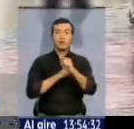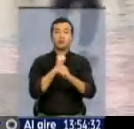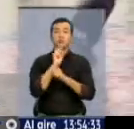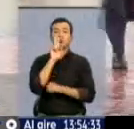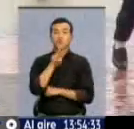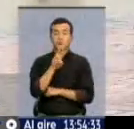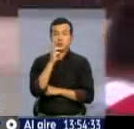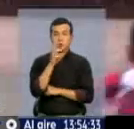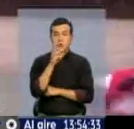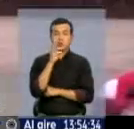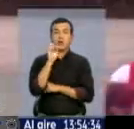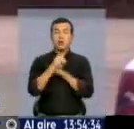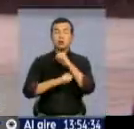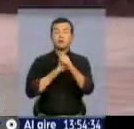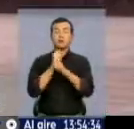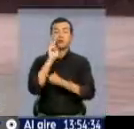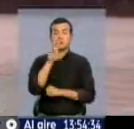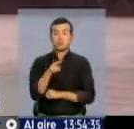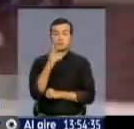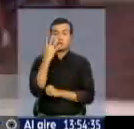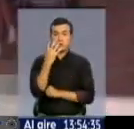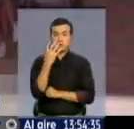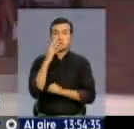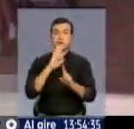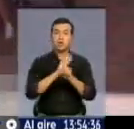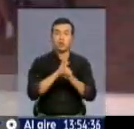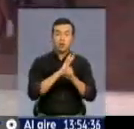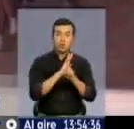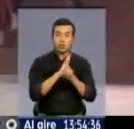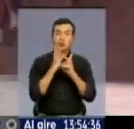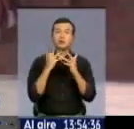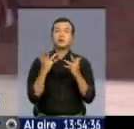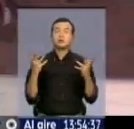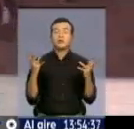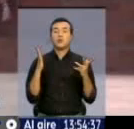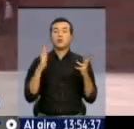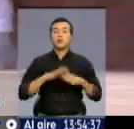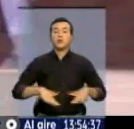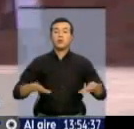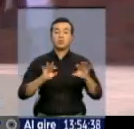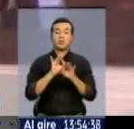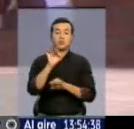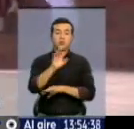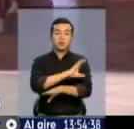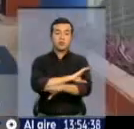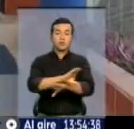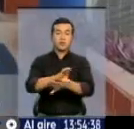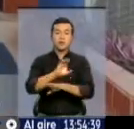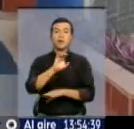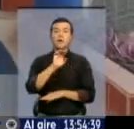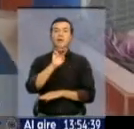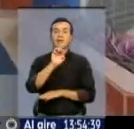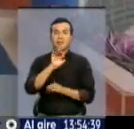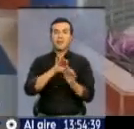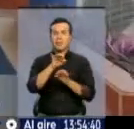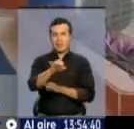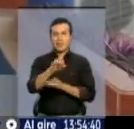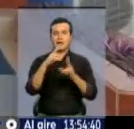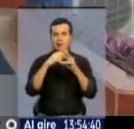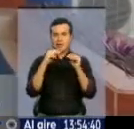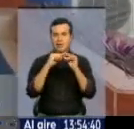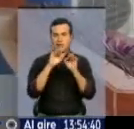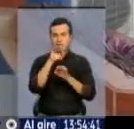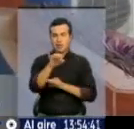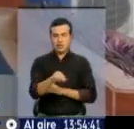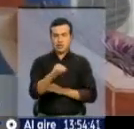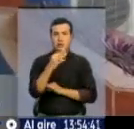2016. En 2015, un caso de presunto abuso sexual registrado en el sector rural de la parroquia Misahuallí, Cantón Tena, en contra de una menor